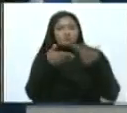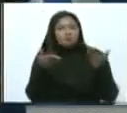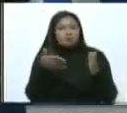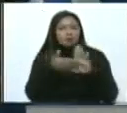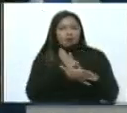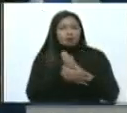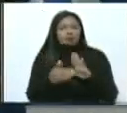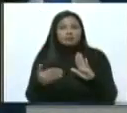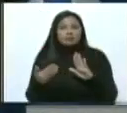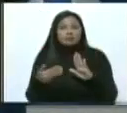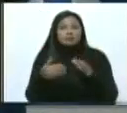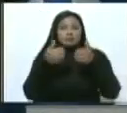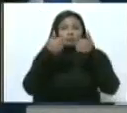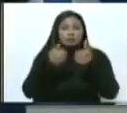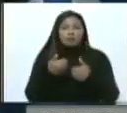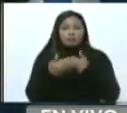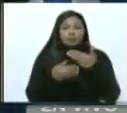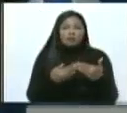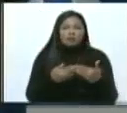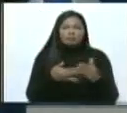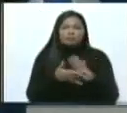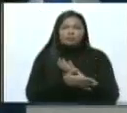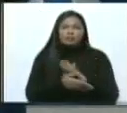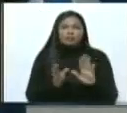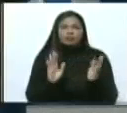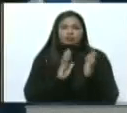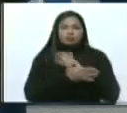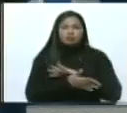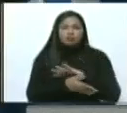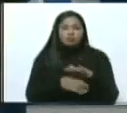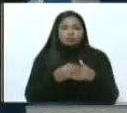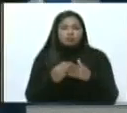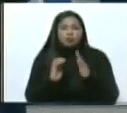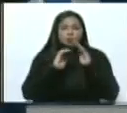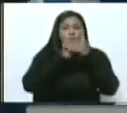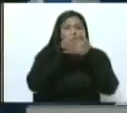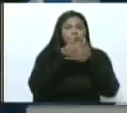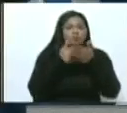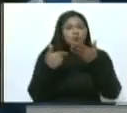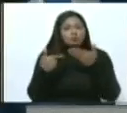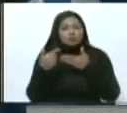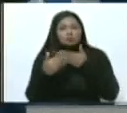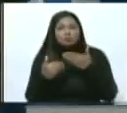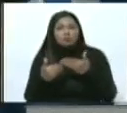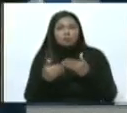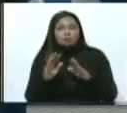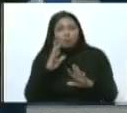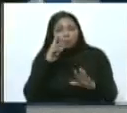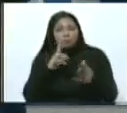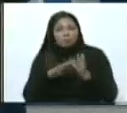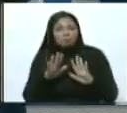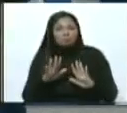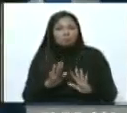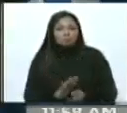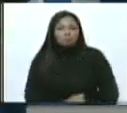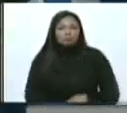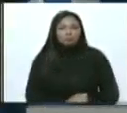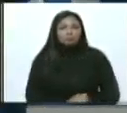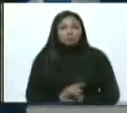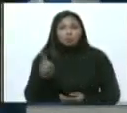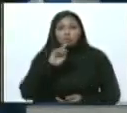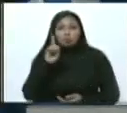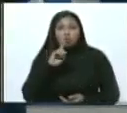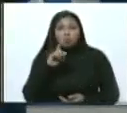sería imputado por los delitos de destrucción, supresión u ocultamiento material probatorio, y no por